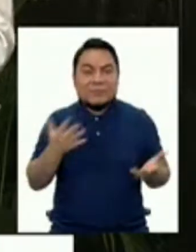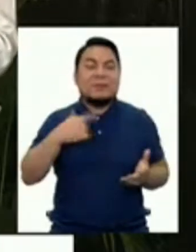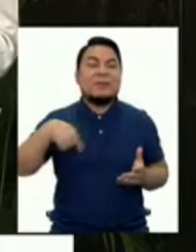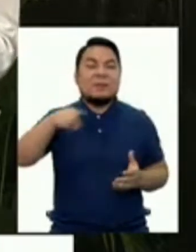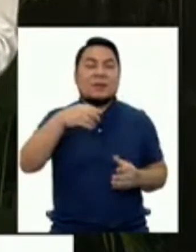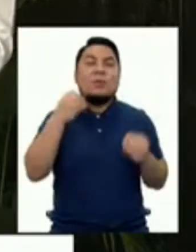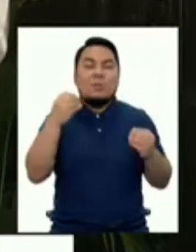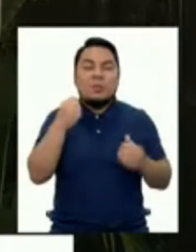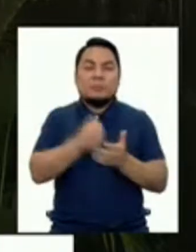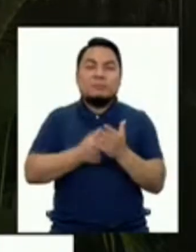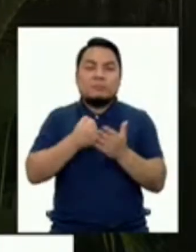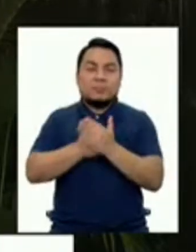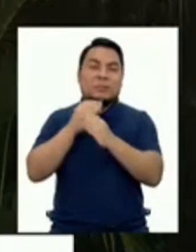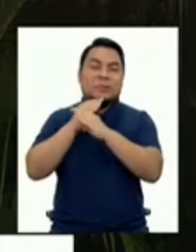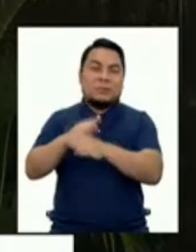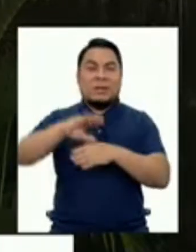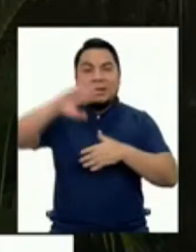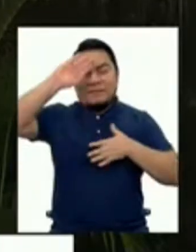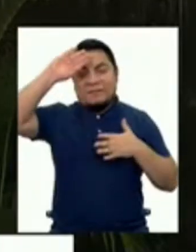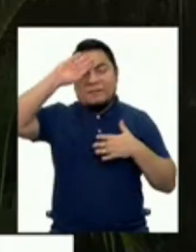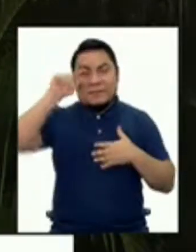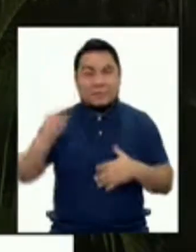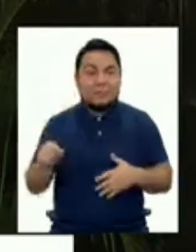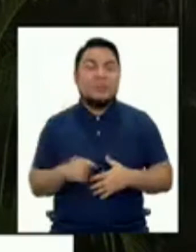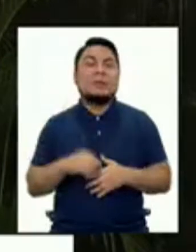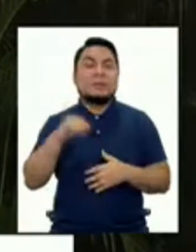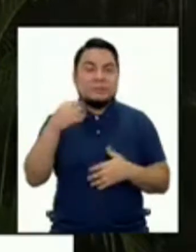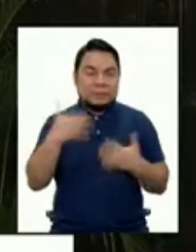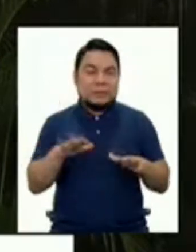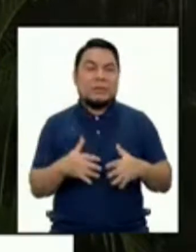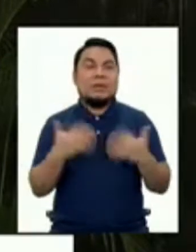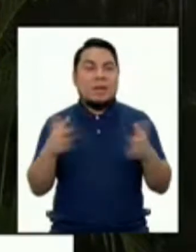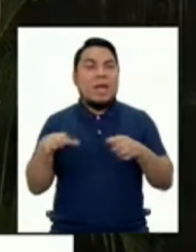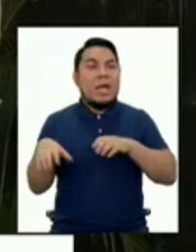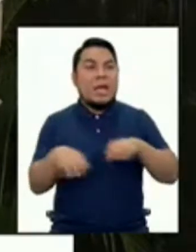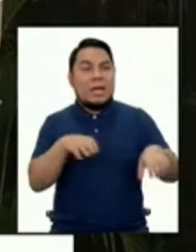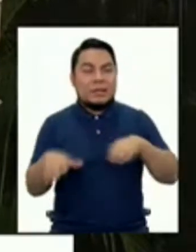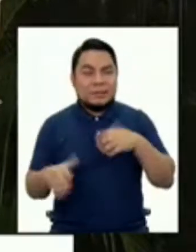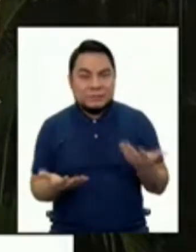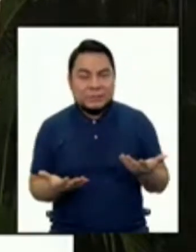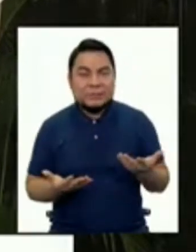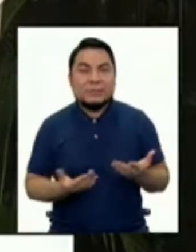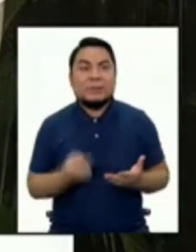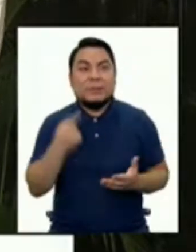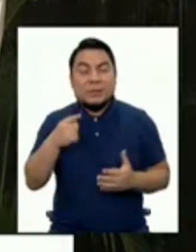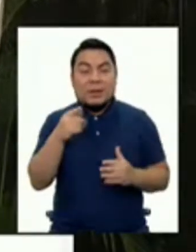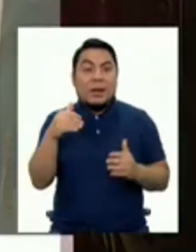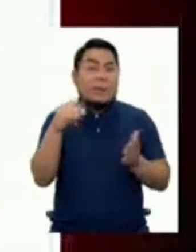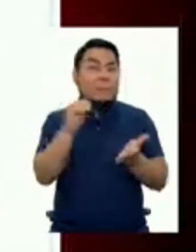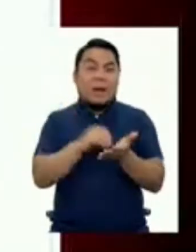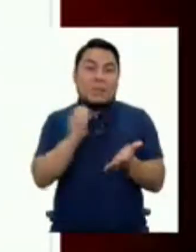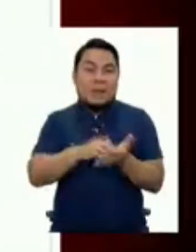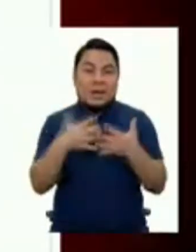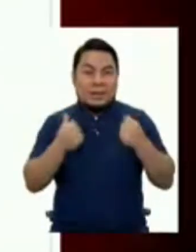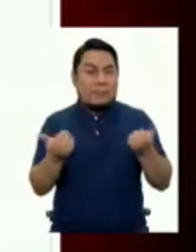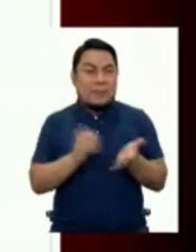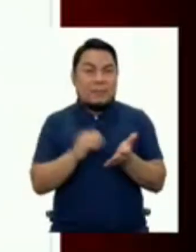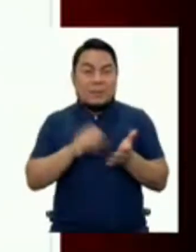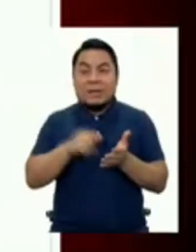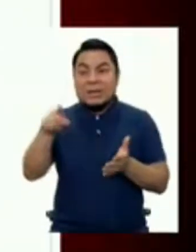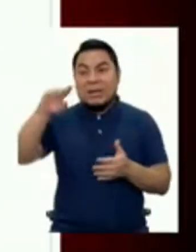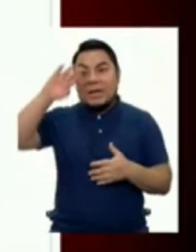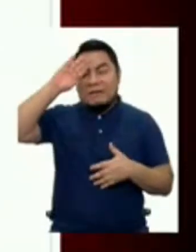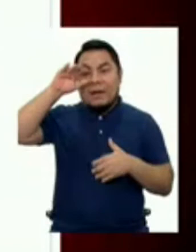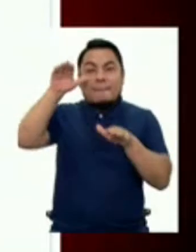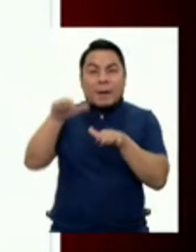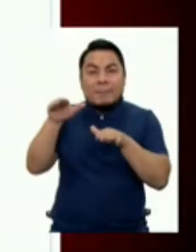la forma que combatimos la pandemia, y vamos a agrandar el espacio entre